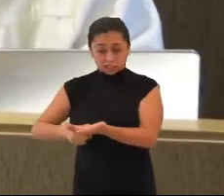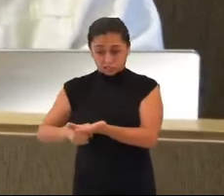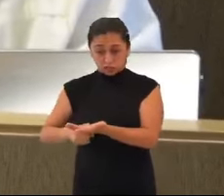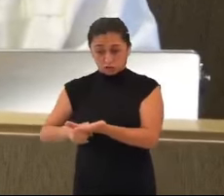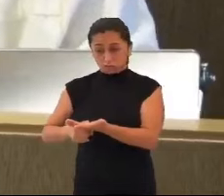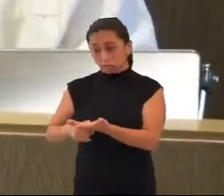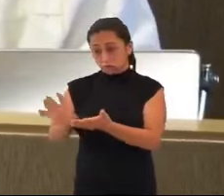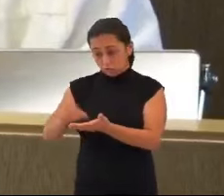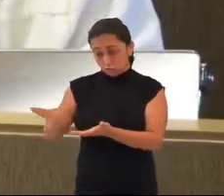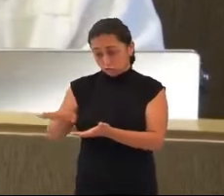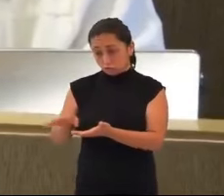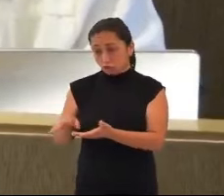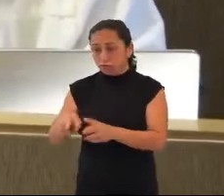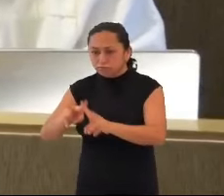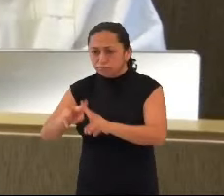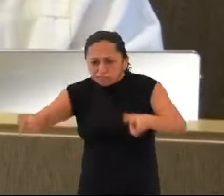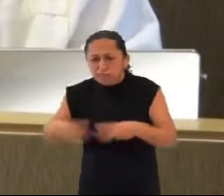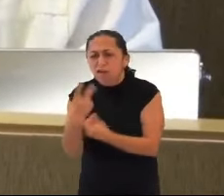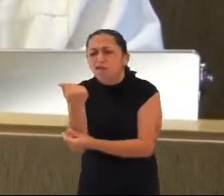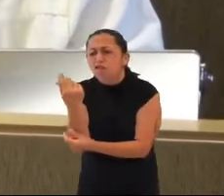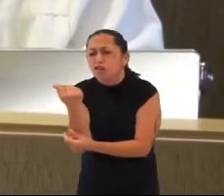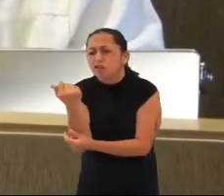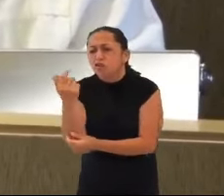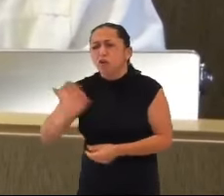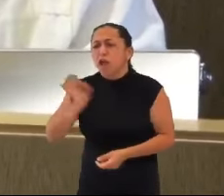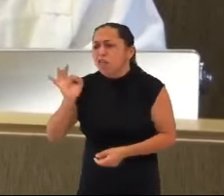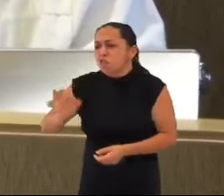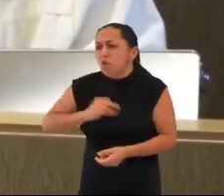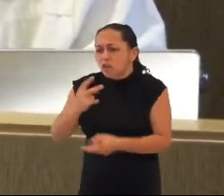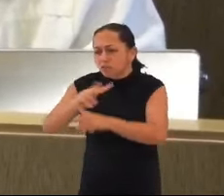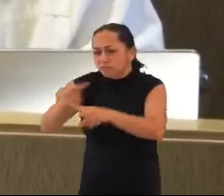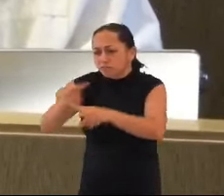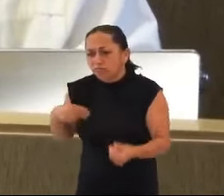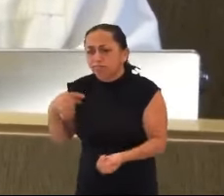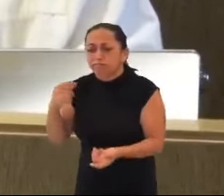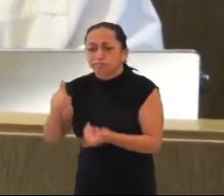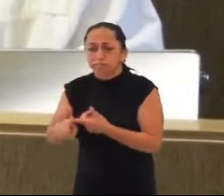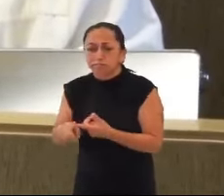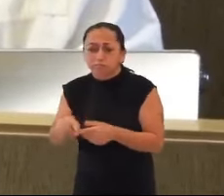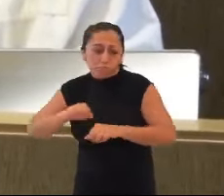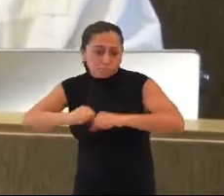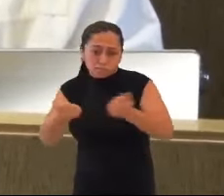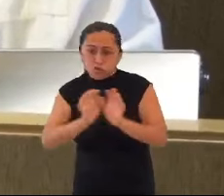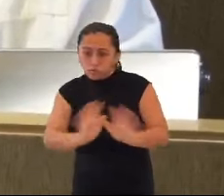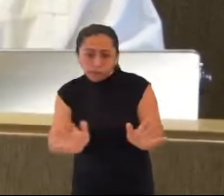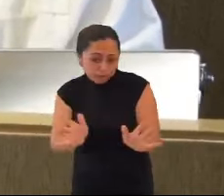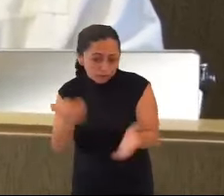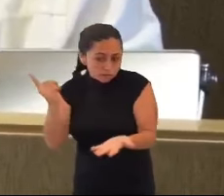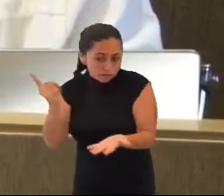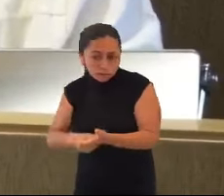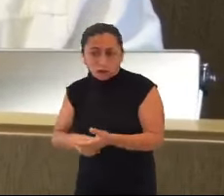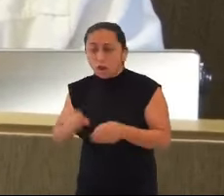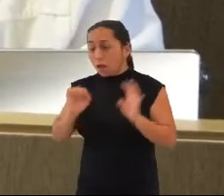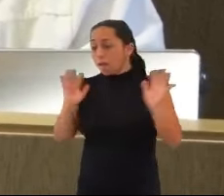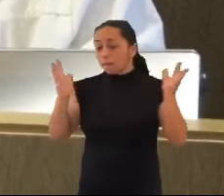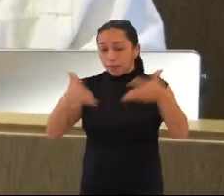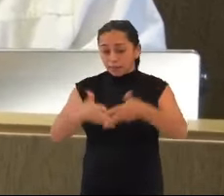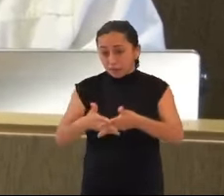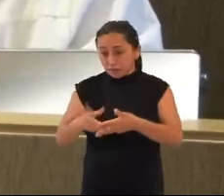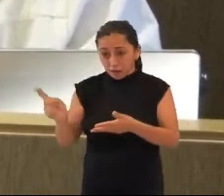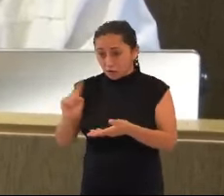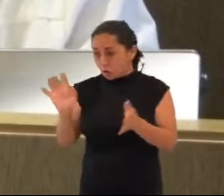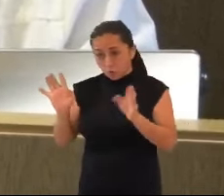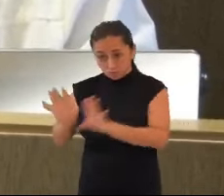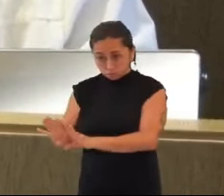propios trabajadores, durante años, de haber no parado ni siquiera en pandemia,